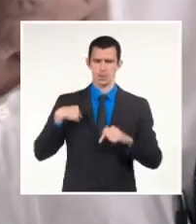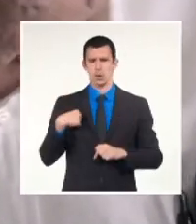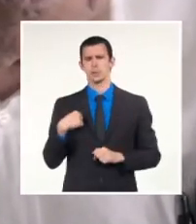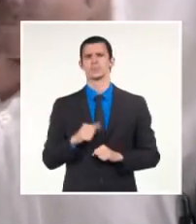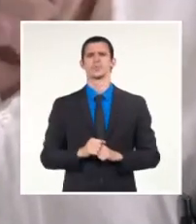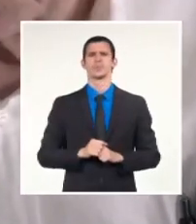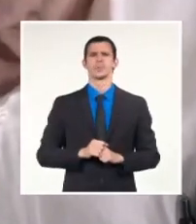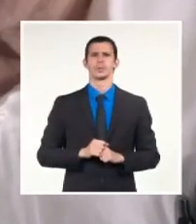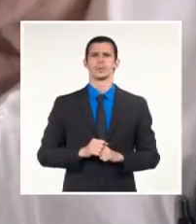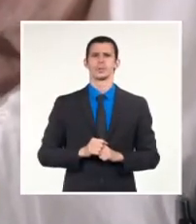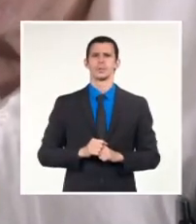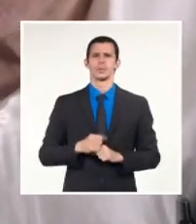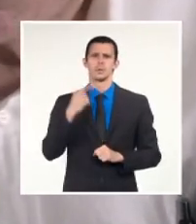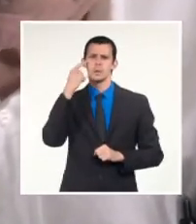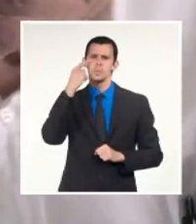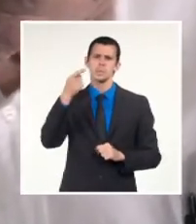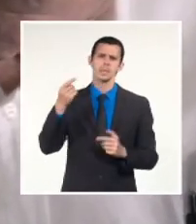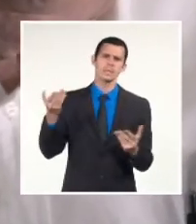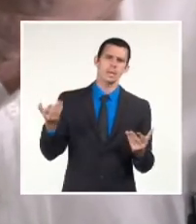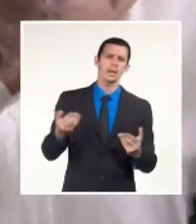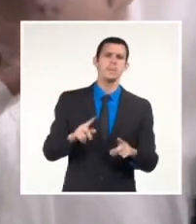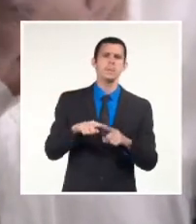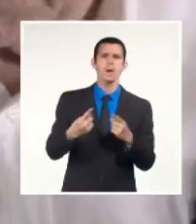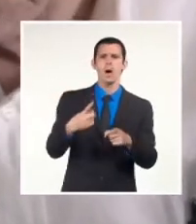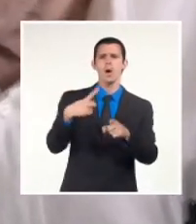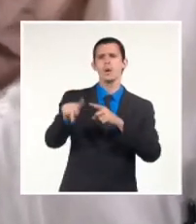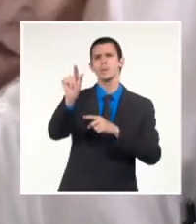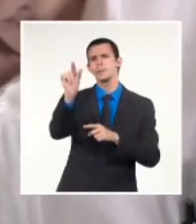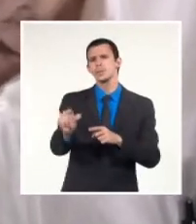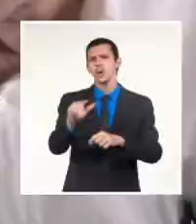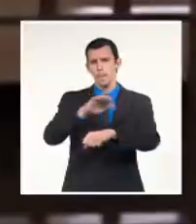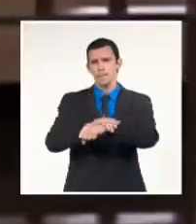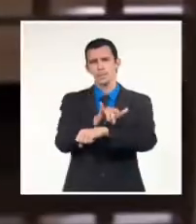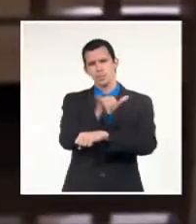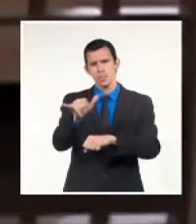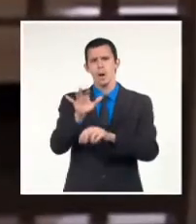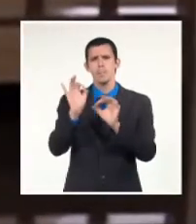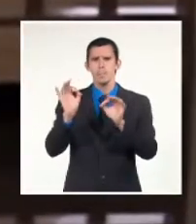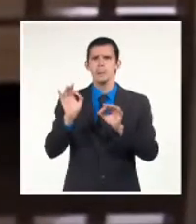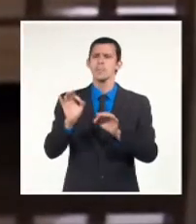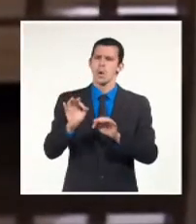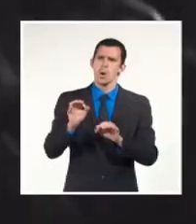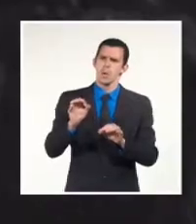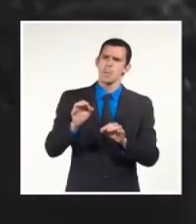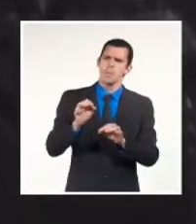¿ves?, otra protesta. Y ahí me volvieron a trancar.